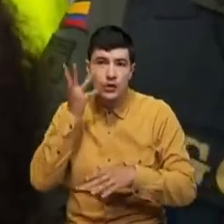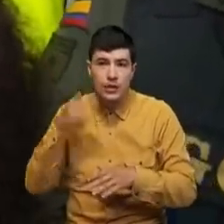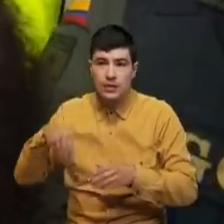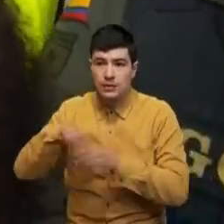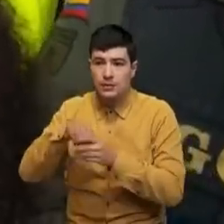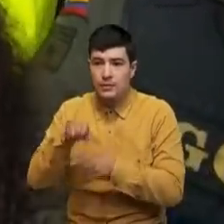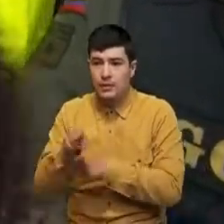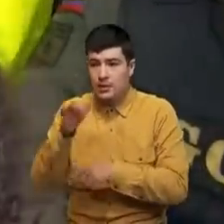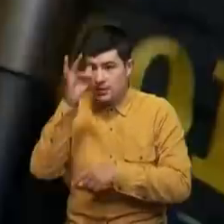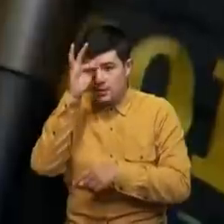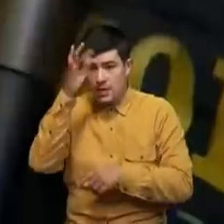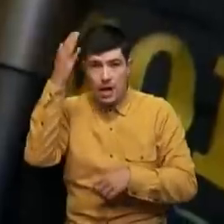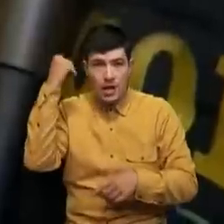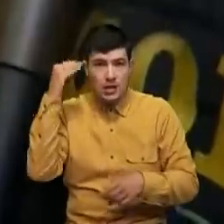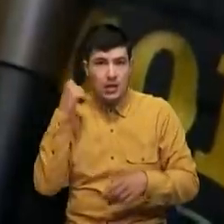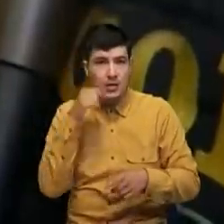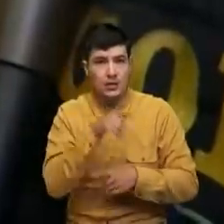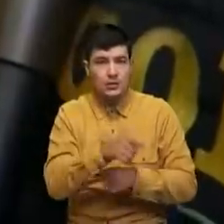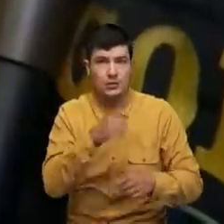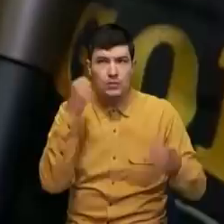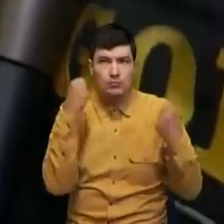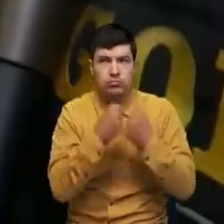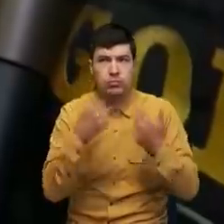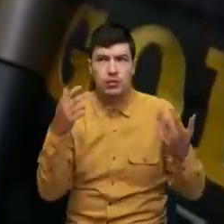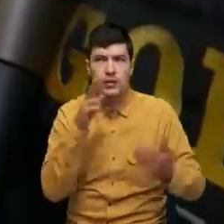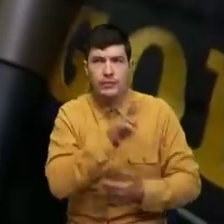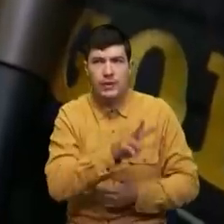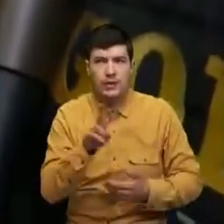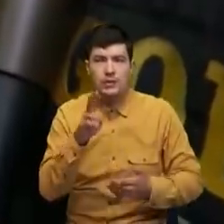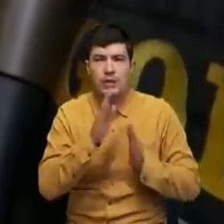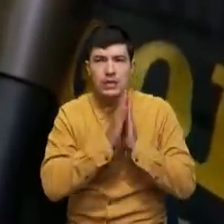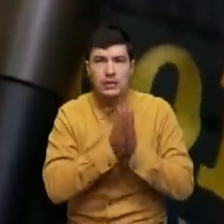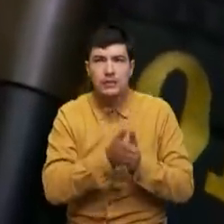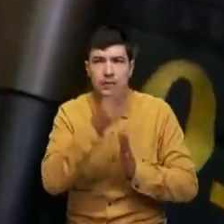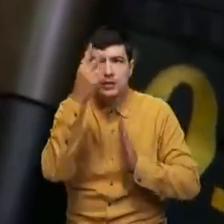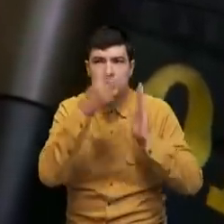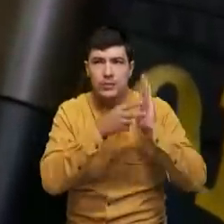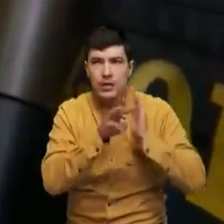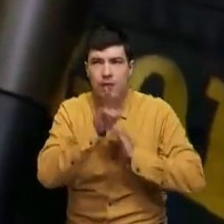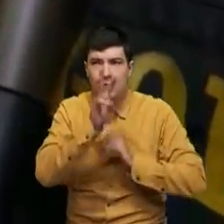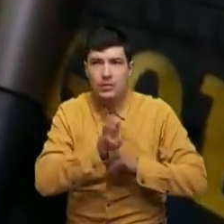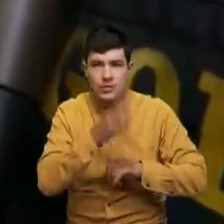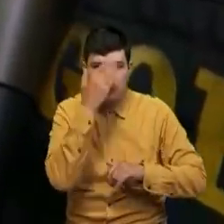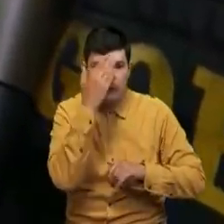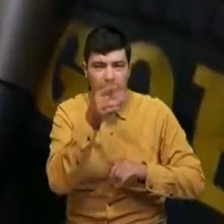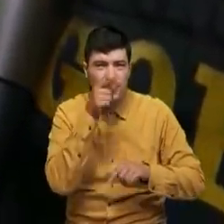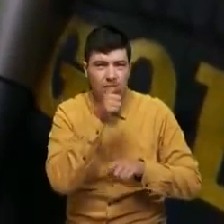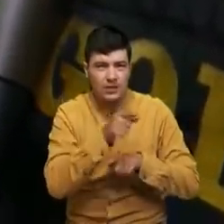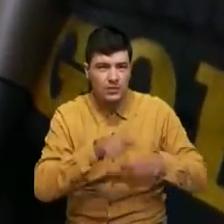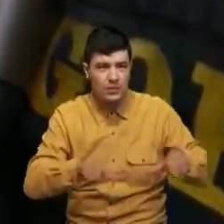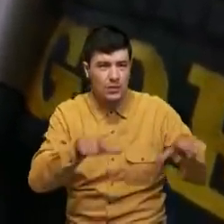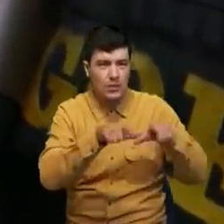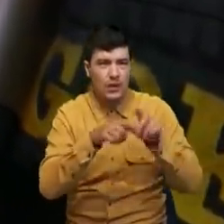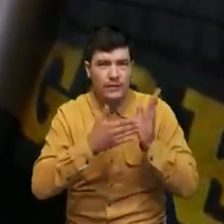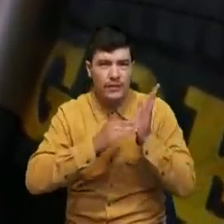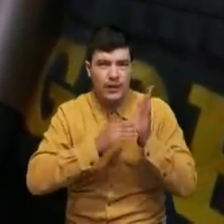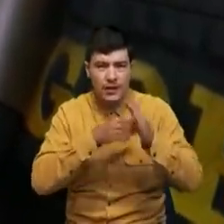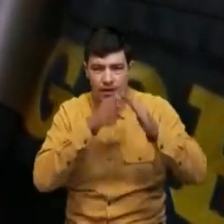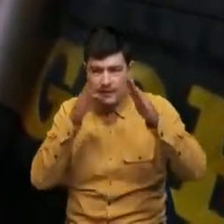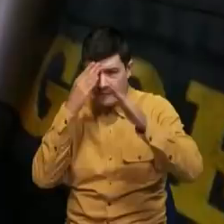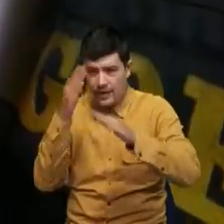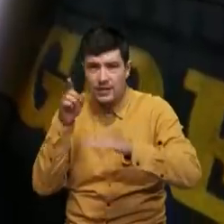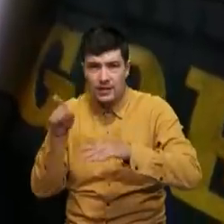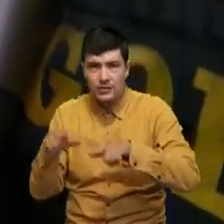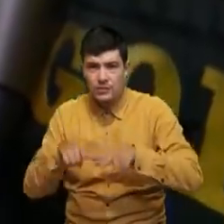clínica. Sufrió un accidente el 22 de diciembre del 2008 frente al parador de Florida Blanca, vía Piedecuesta, frente